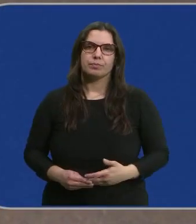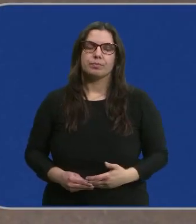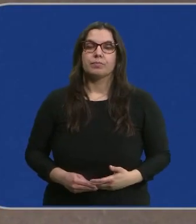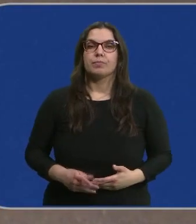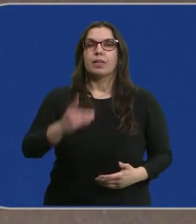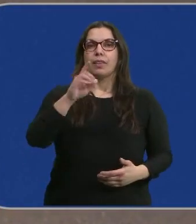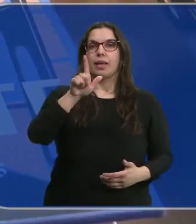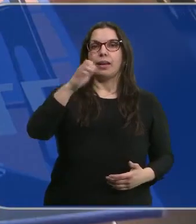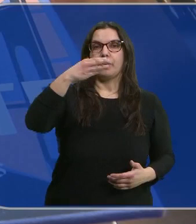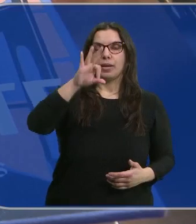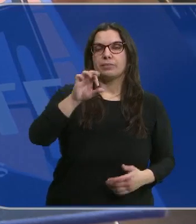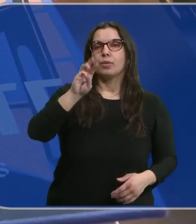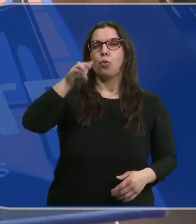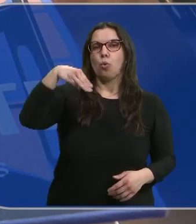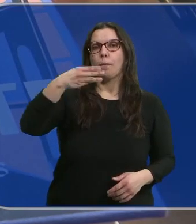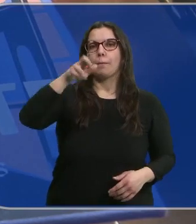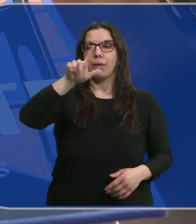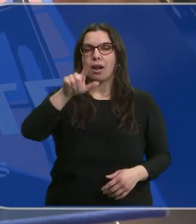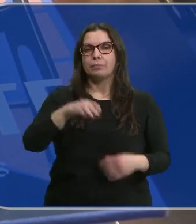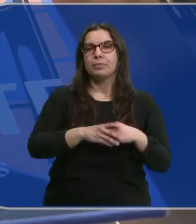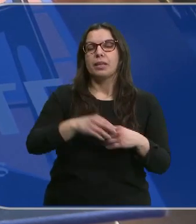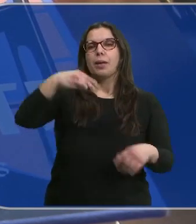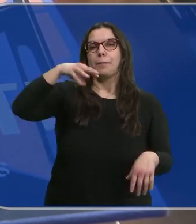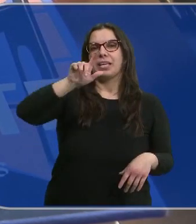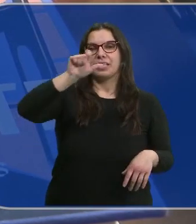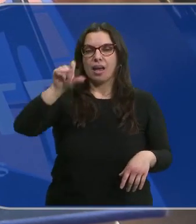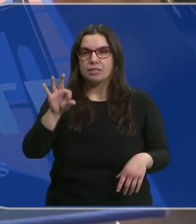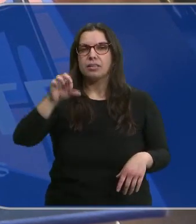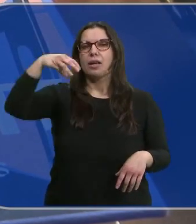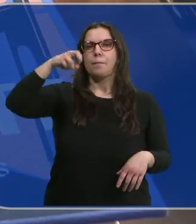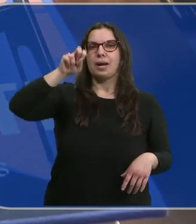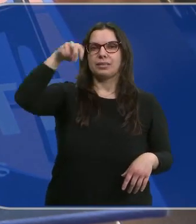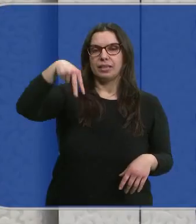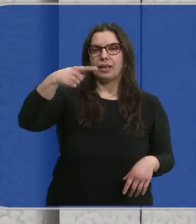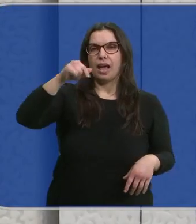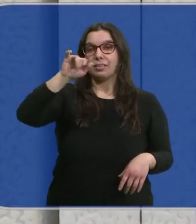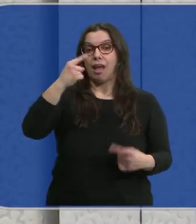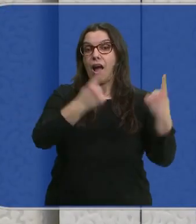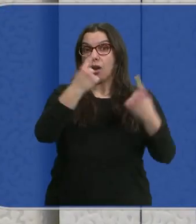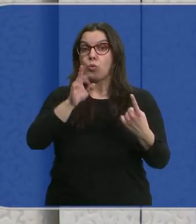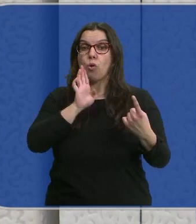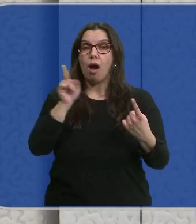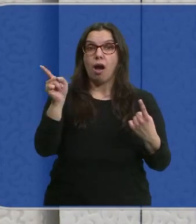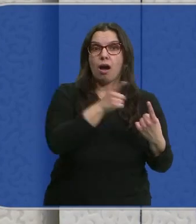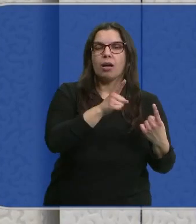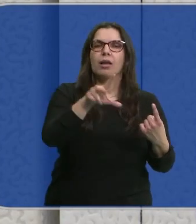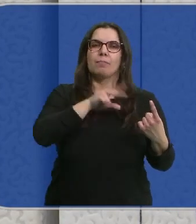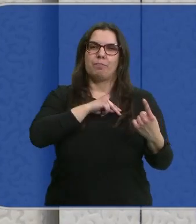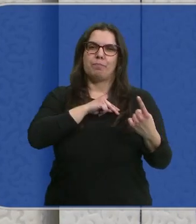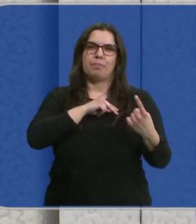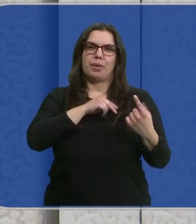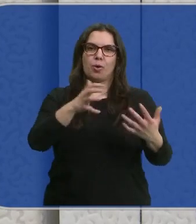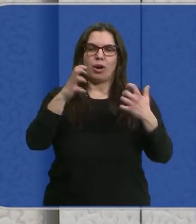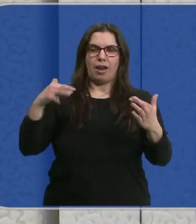Miguel Delibes, Paco Umbral, Carmen Martín Gaite Millás o Gustavo Martín Garzo son algunos de los 80 nombres de la